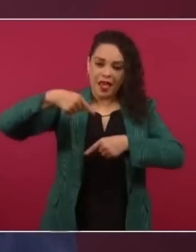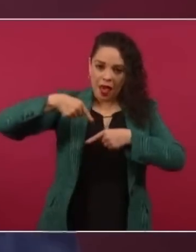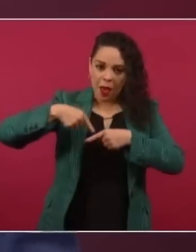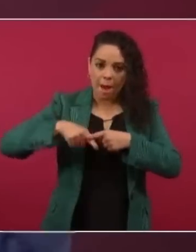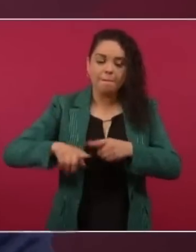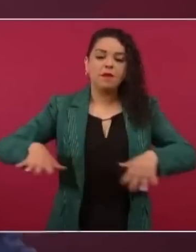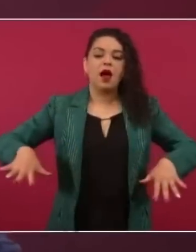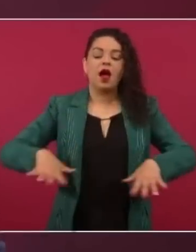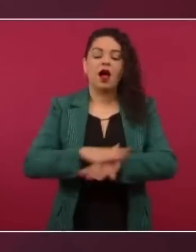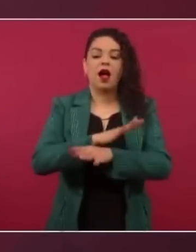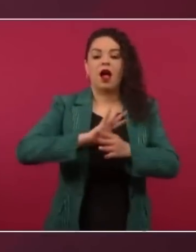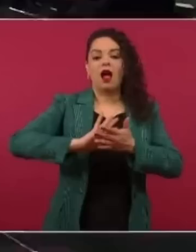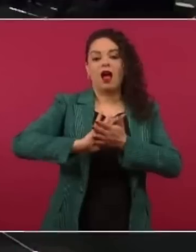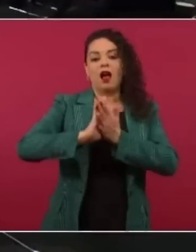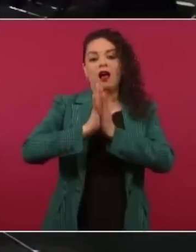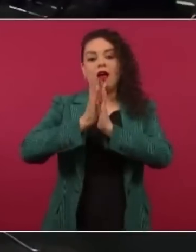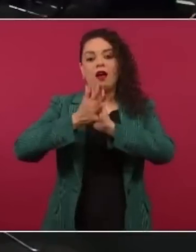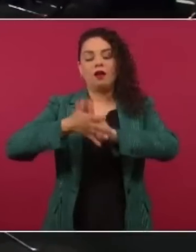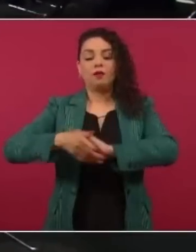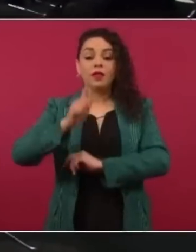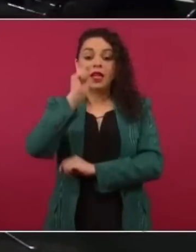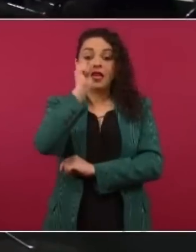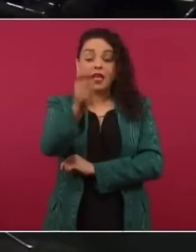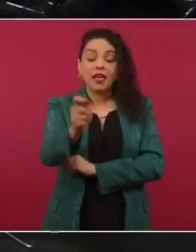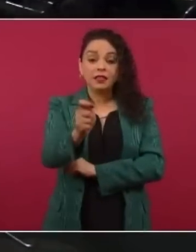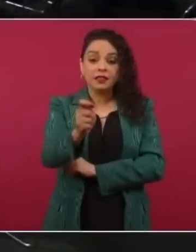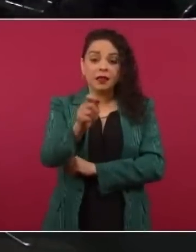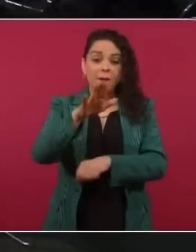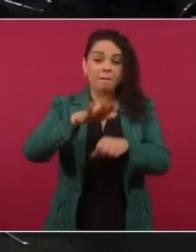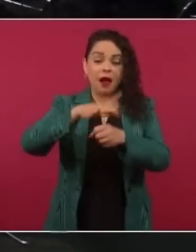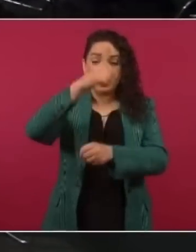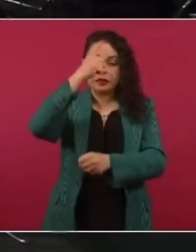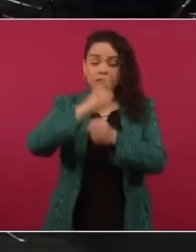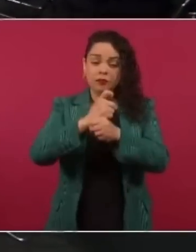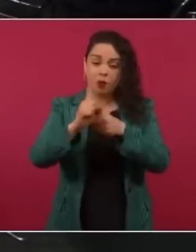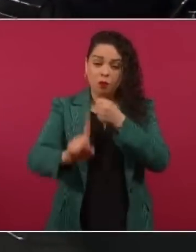acabar con la corrupción, que es el principal problema del país.